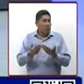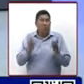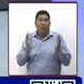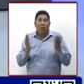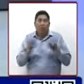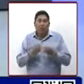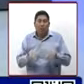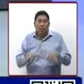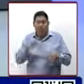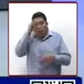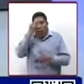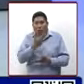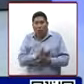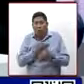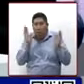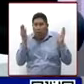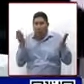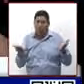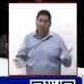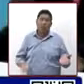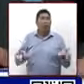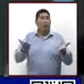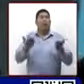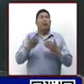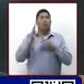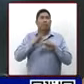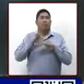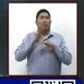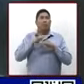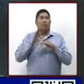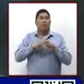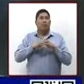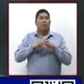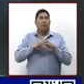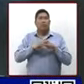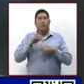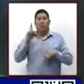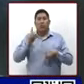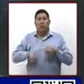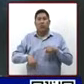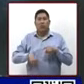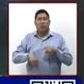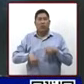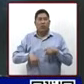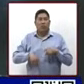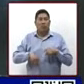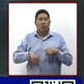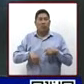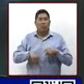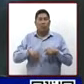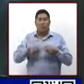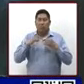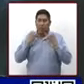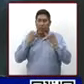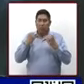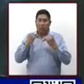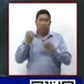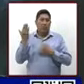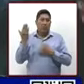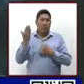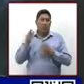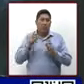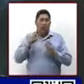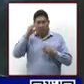Exacto. Como no saber dónde está. Y lo que me llama mucho la atención es cómo no se puede todavía dar referencias con relación a la persona que se